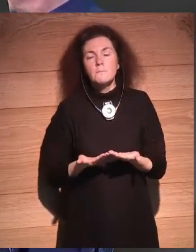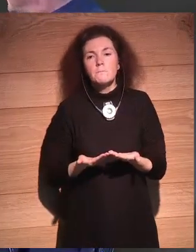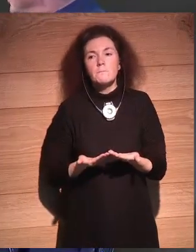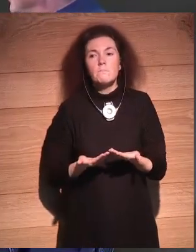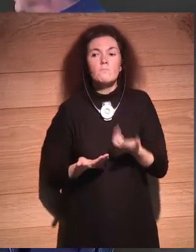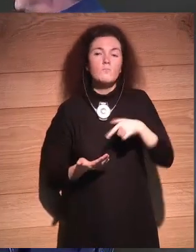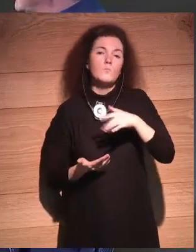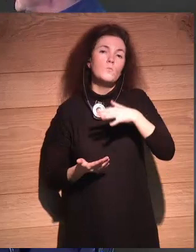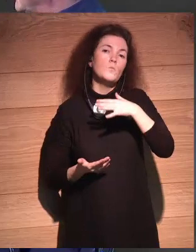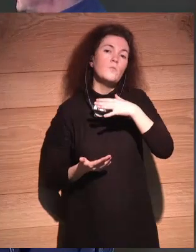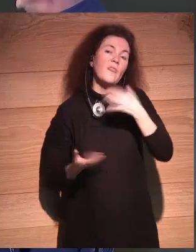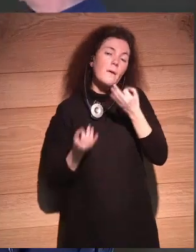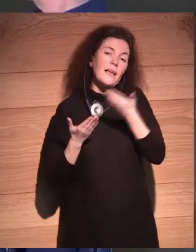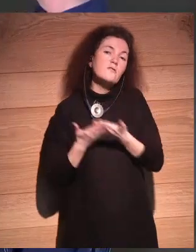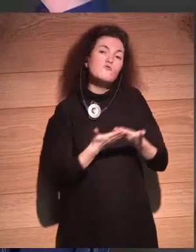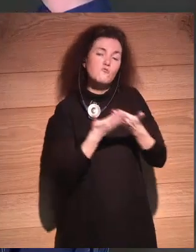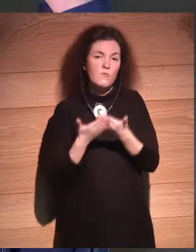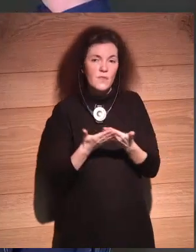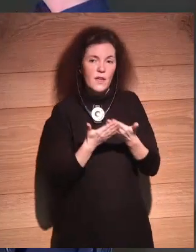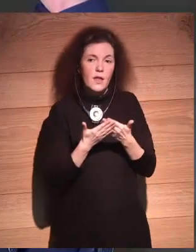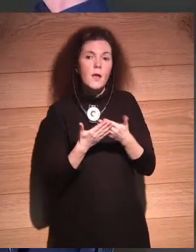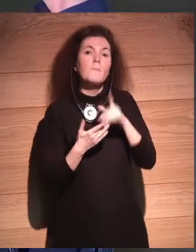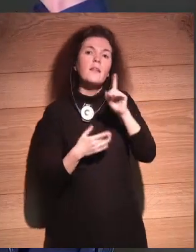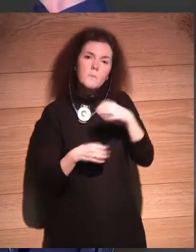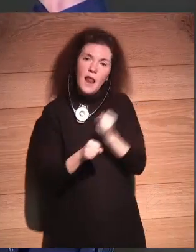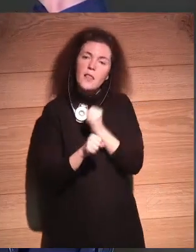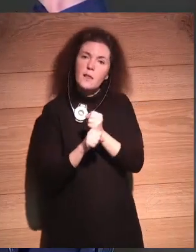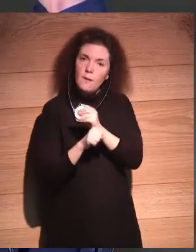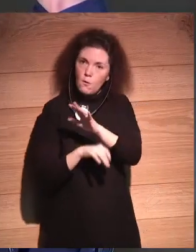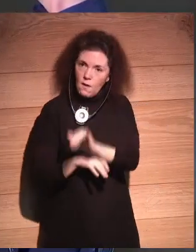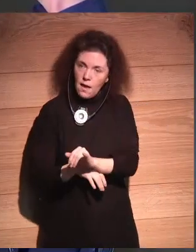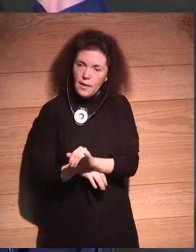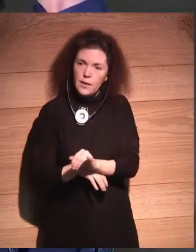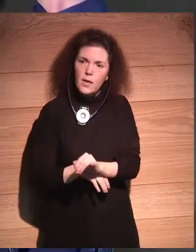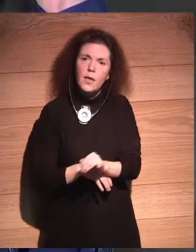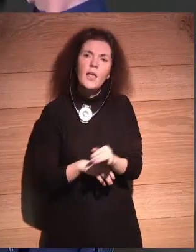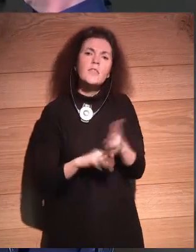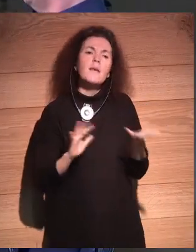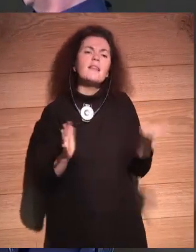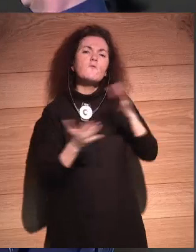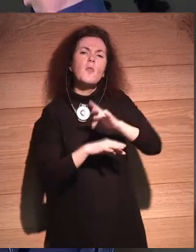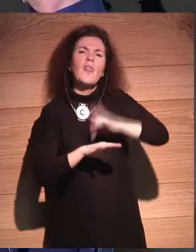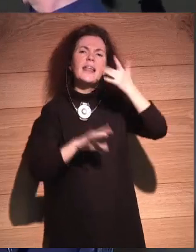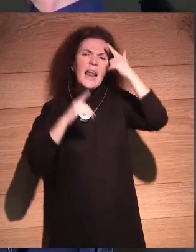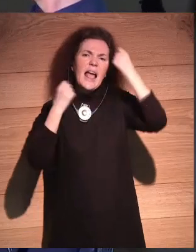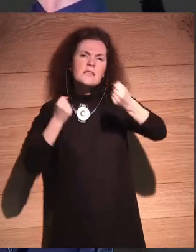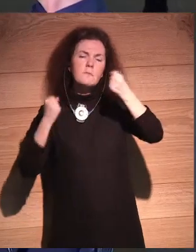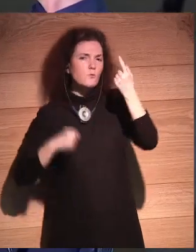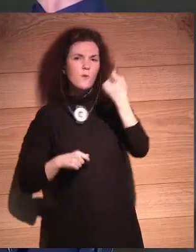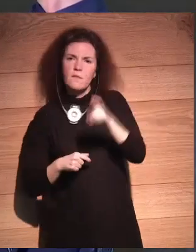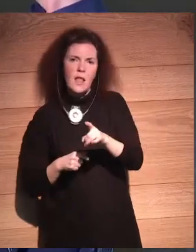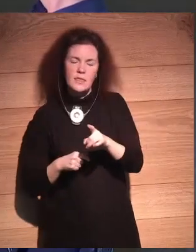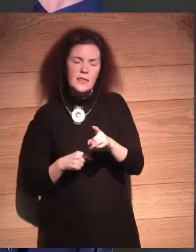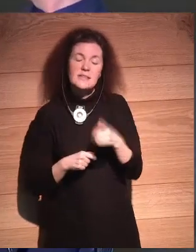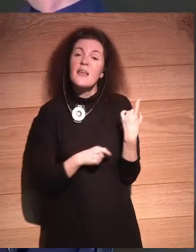pues habría que estudiarlo, pero también para tener puestos de trabajo. Yo creo que no hace falta expertos de transformación digital.